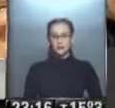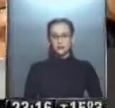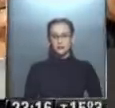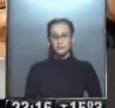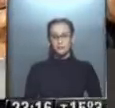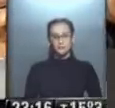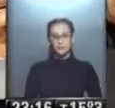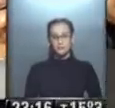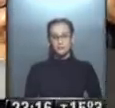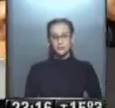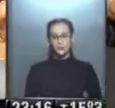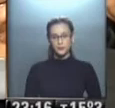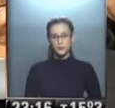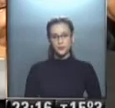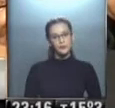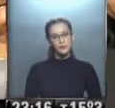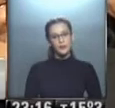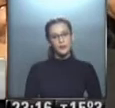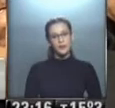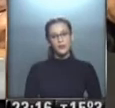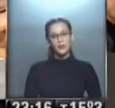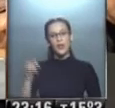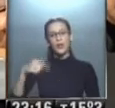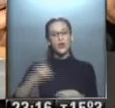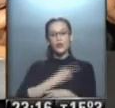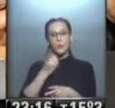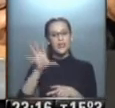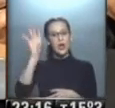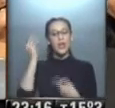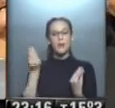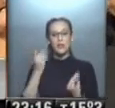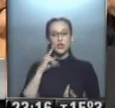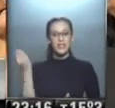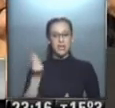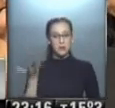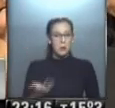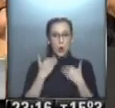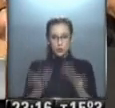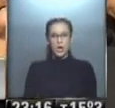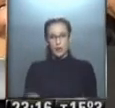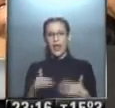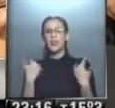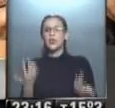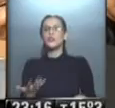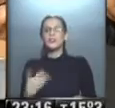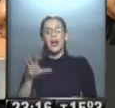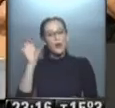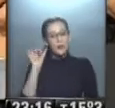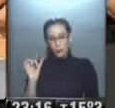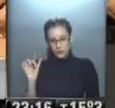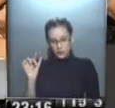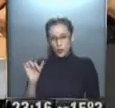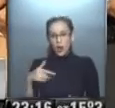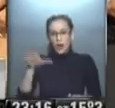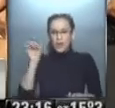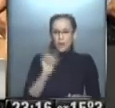Él en este momento no tiene recuerdos, no puede reconstruir lo que pasó el sábado, con lo cual su recuerdo es muy limitado, tiene